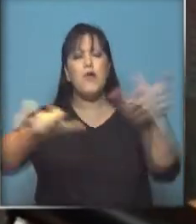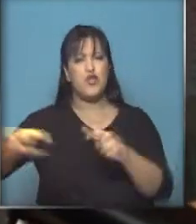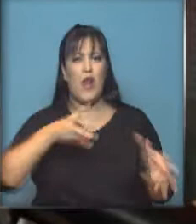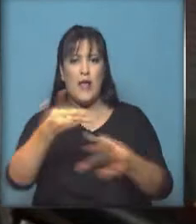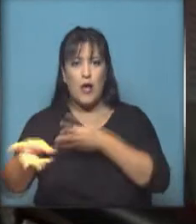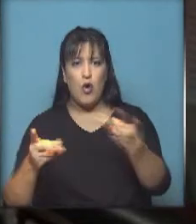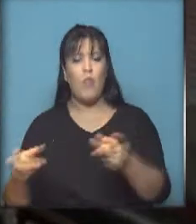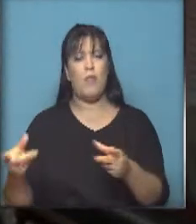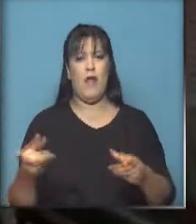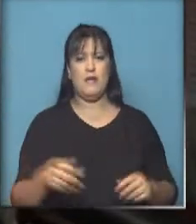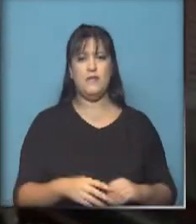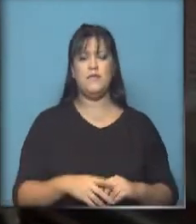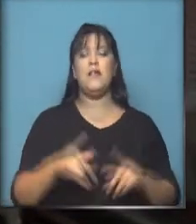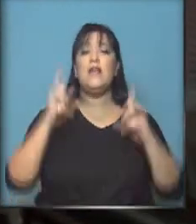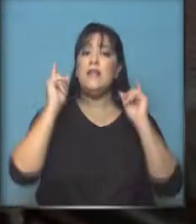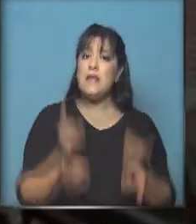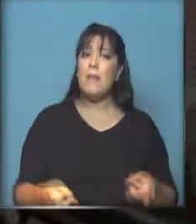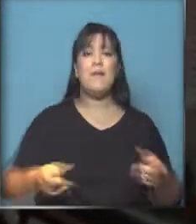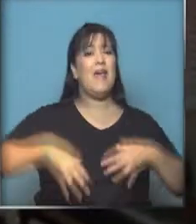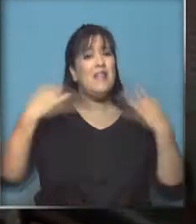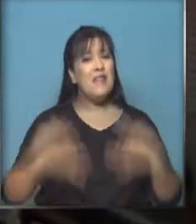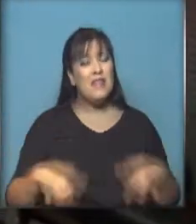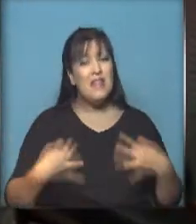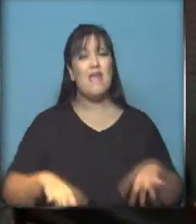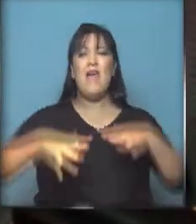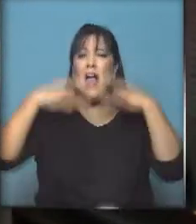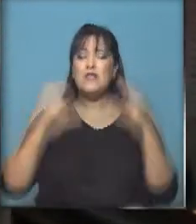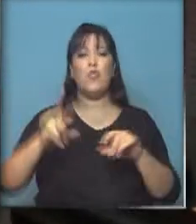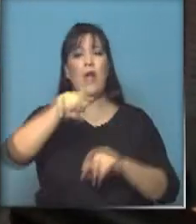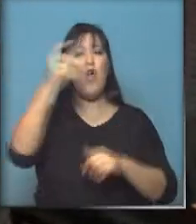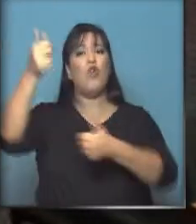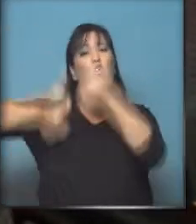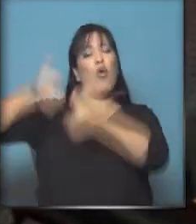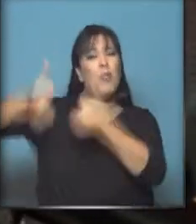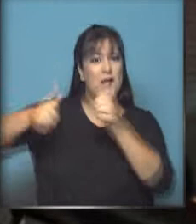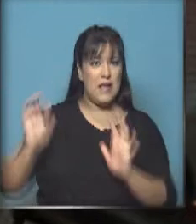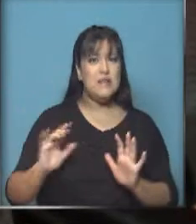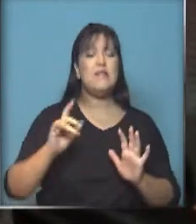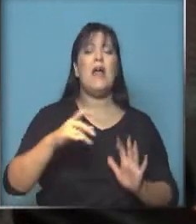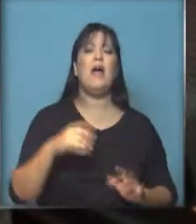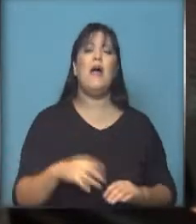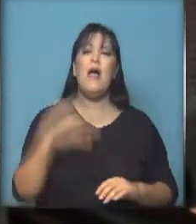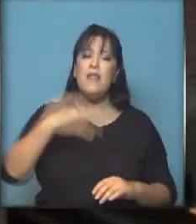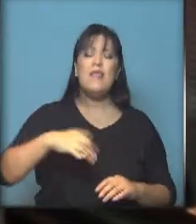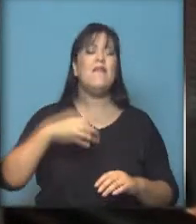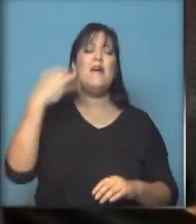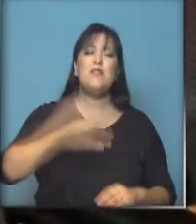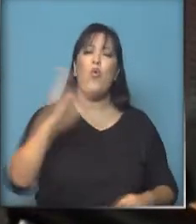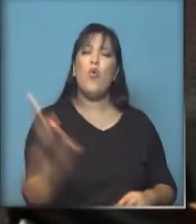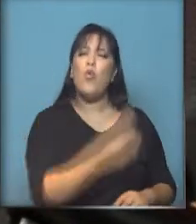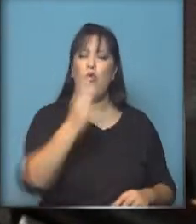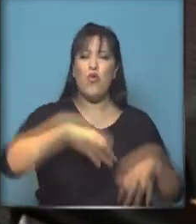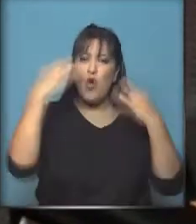forma activa y asegurar su defensa frente a la competencia desleal para asegurar, dijeron, el funcionamiento correcto del mercado.